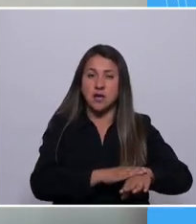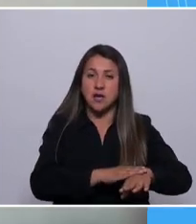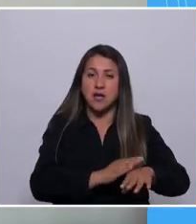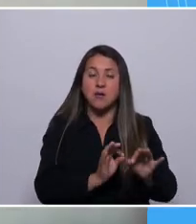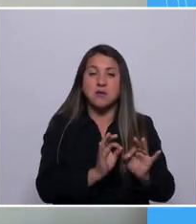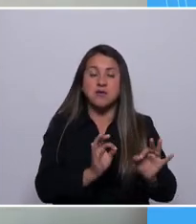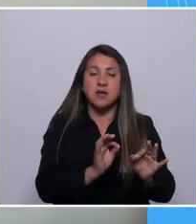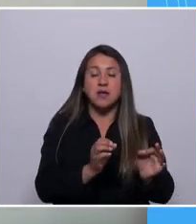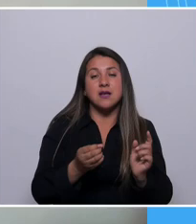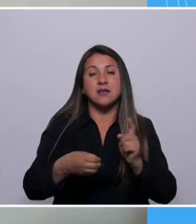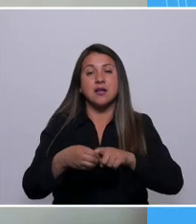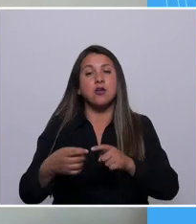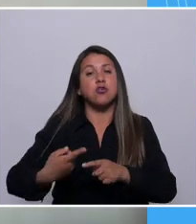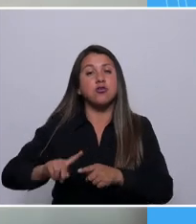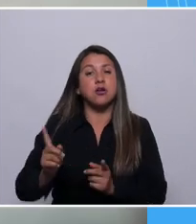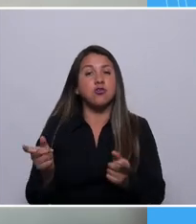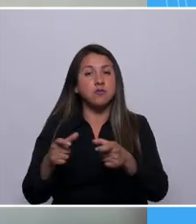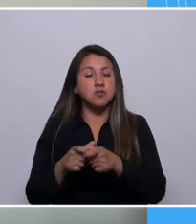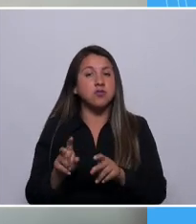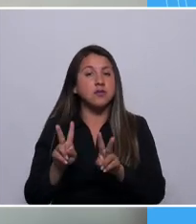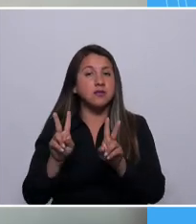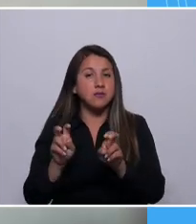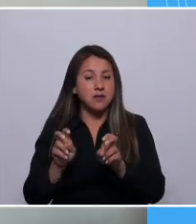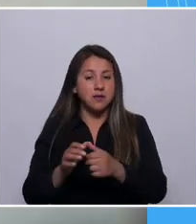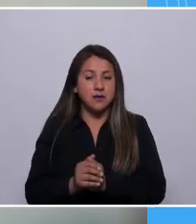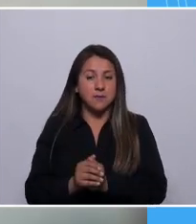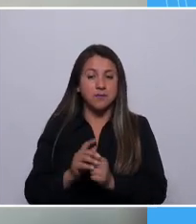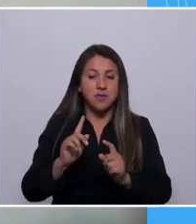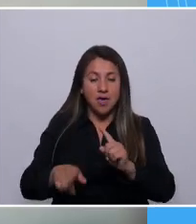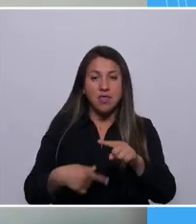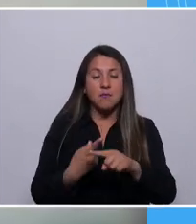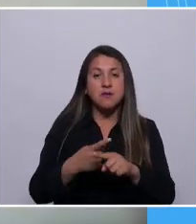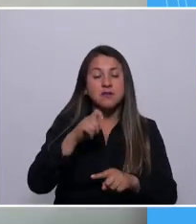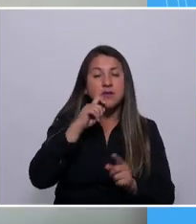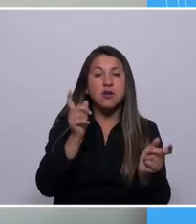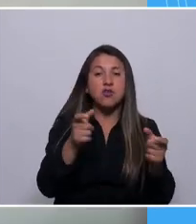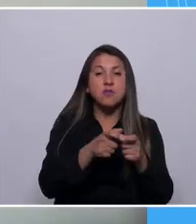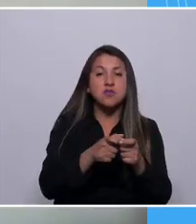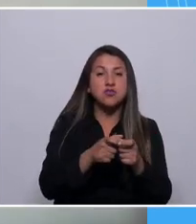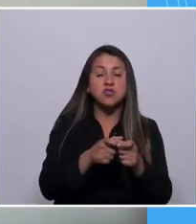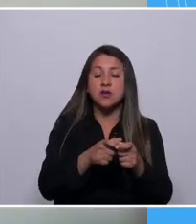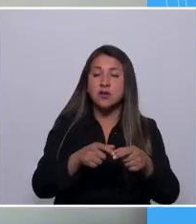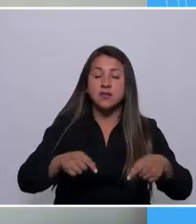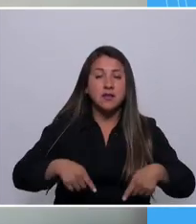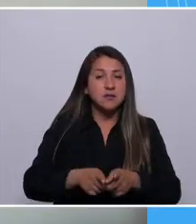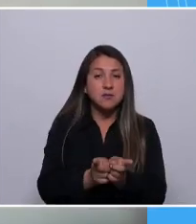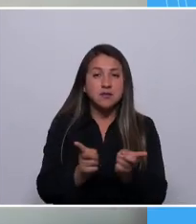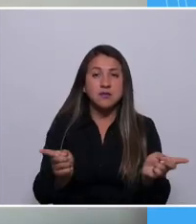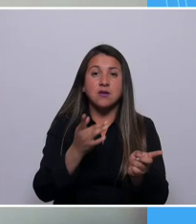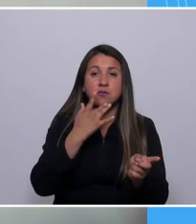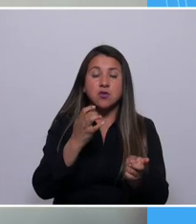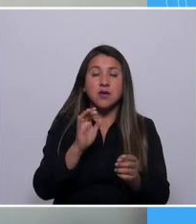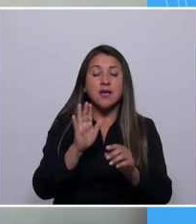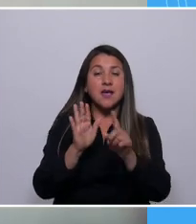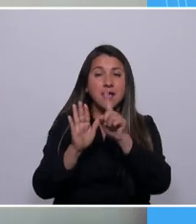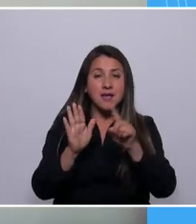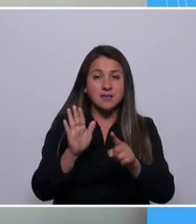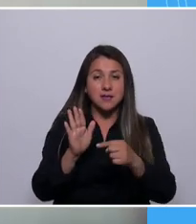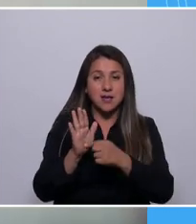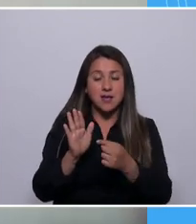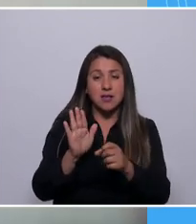integrar otra comisión temática. Pero además se trata de una comisión transversal, ya que conforme la letra F del artículo